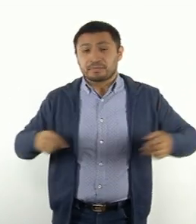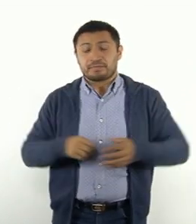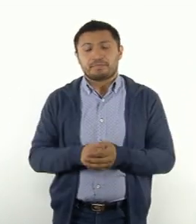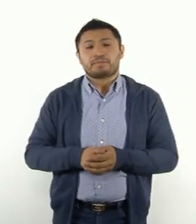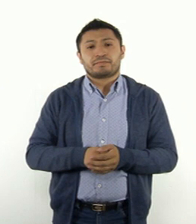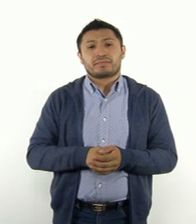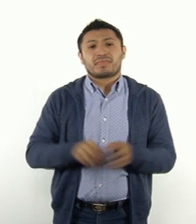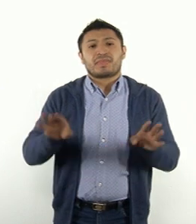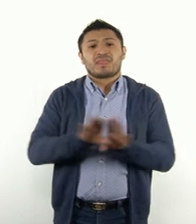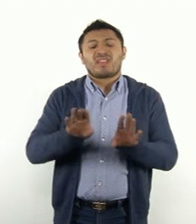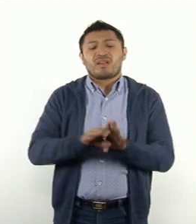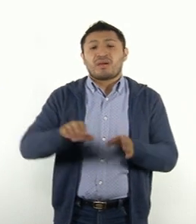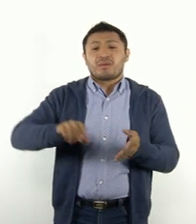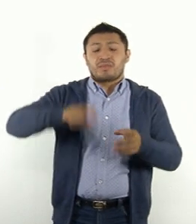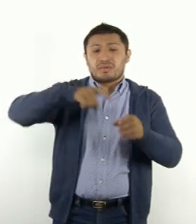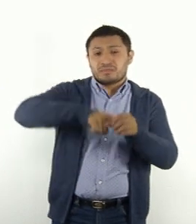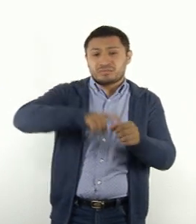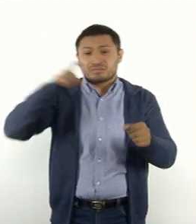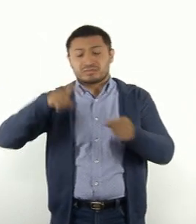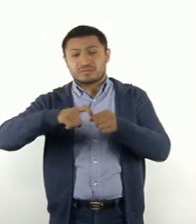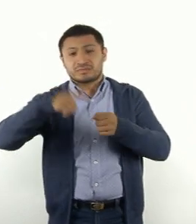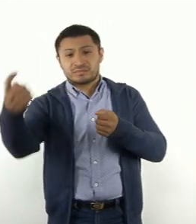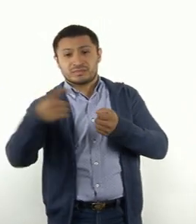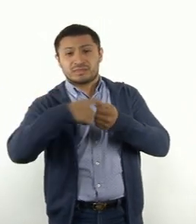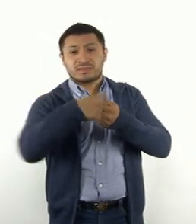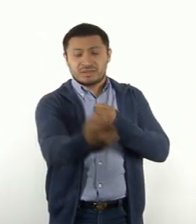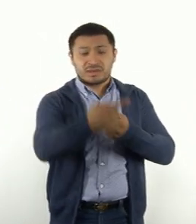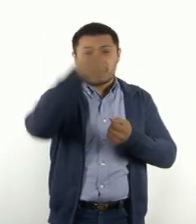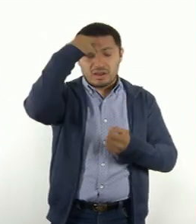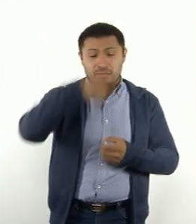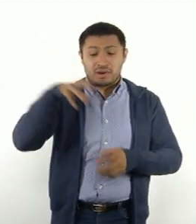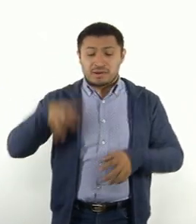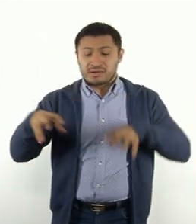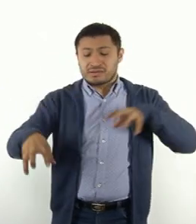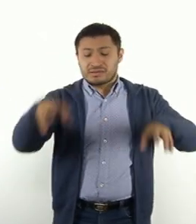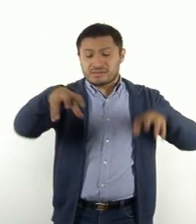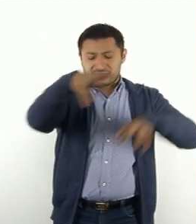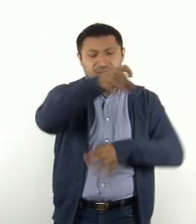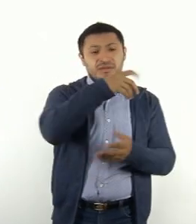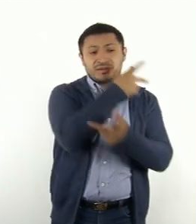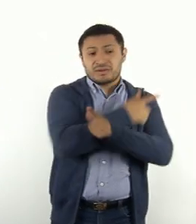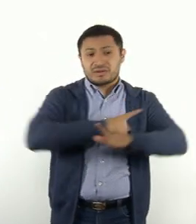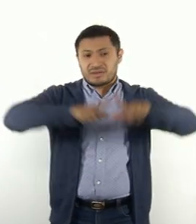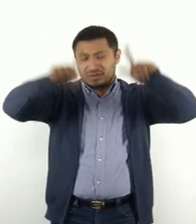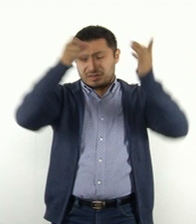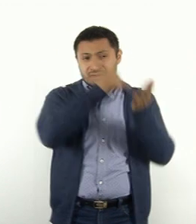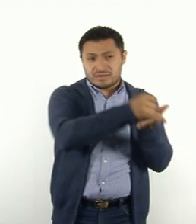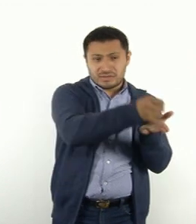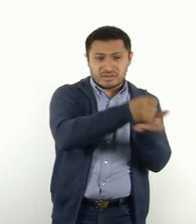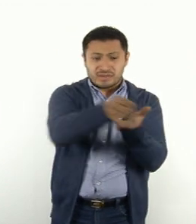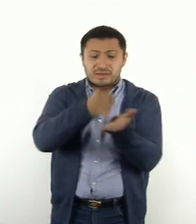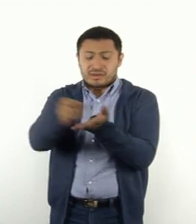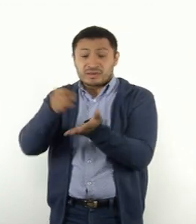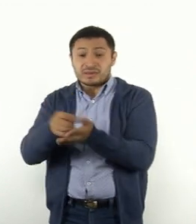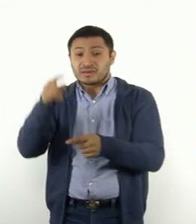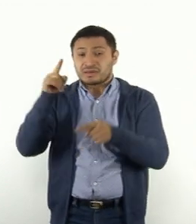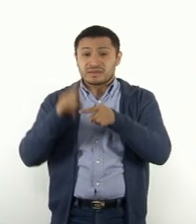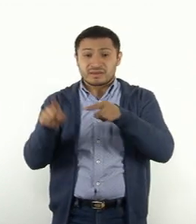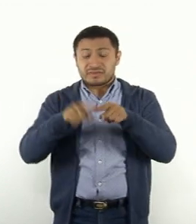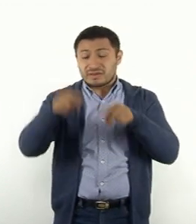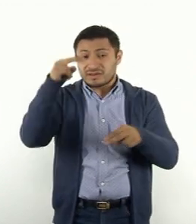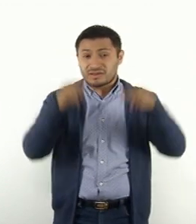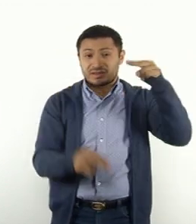de la descentralización, se confiere la toma de decisiones a diversos niveles administrativos. En México,